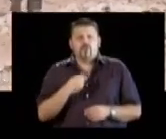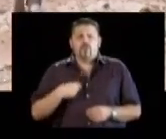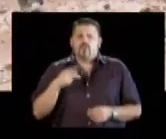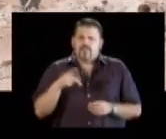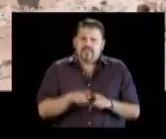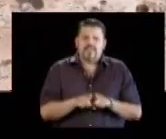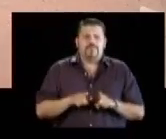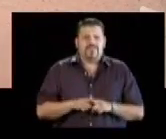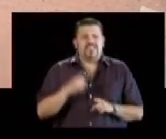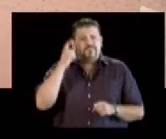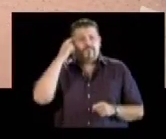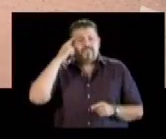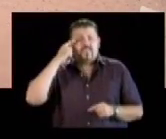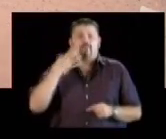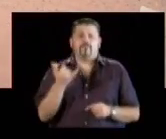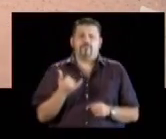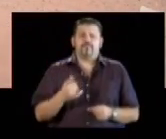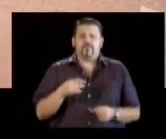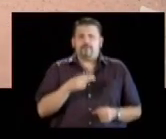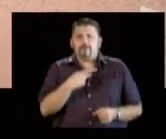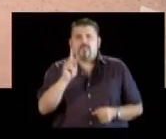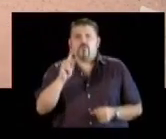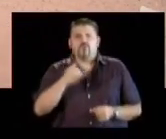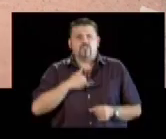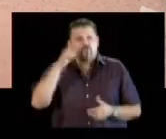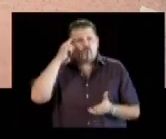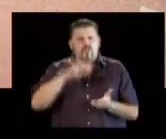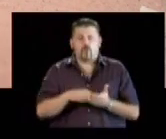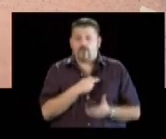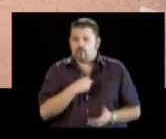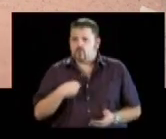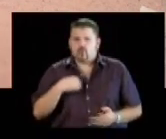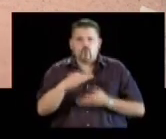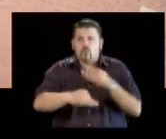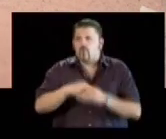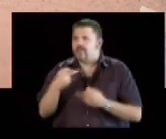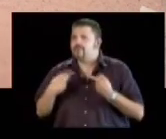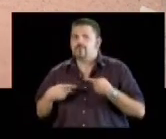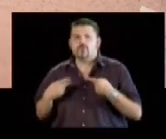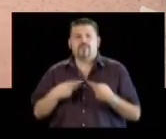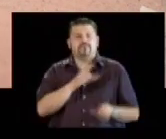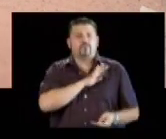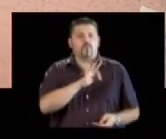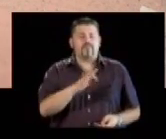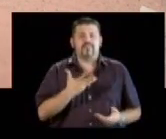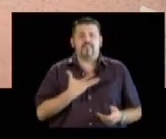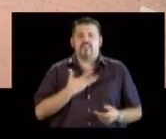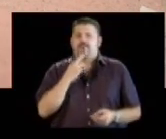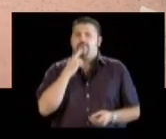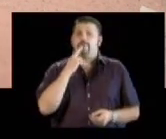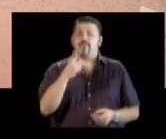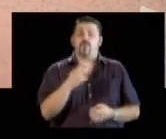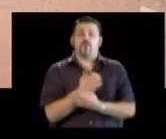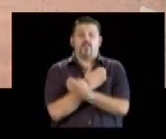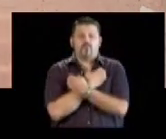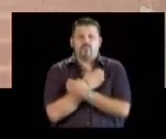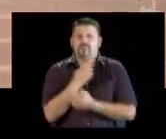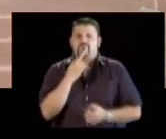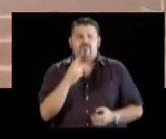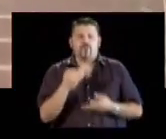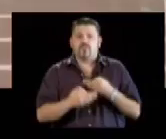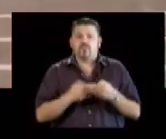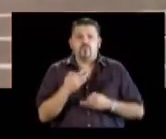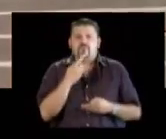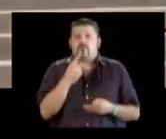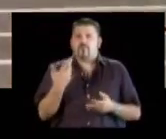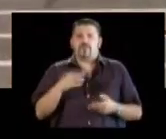también intelectual. Yo creo que si todos tuviéramos una mejor educación, seríamos mejores personas, mejores vecinos, mejores ciudadanos,